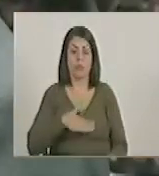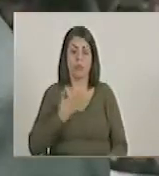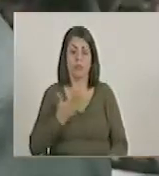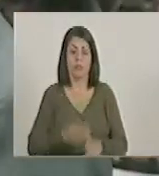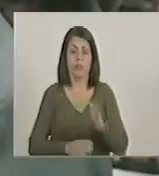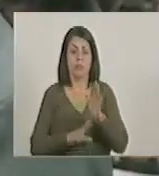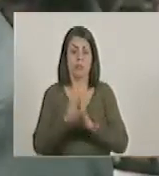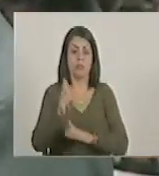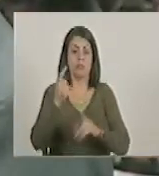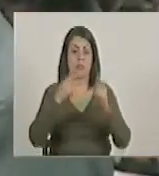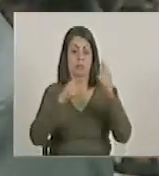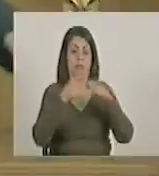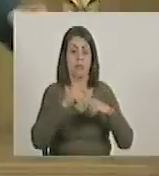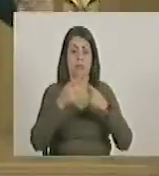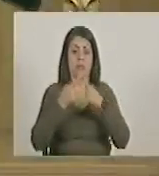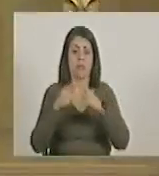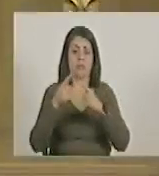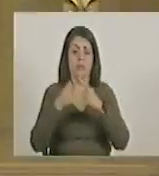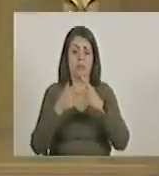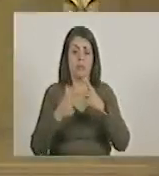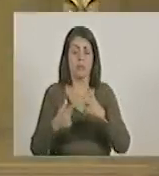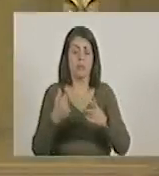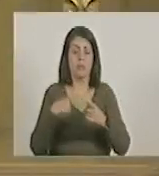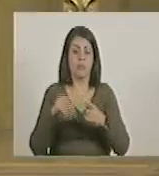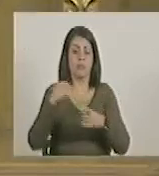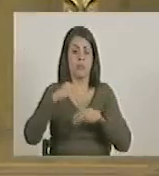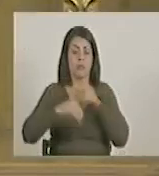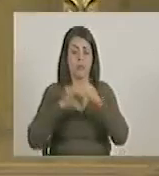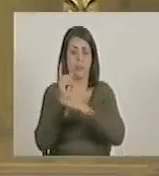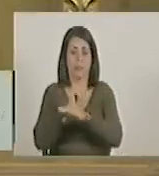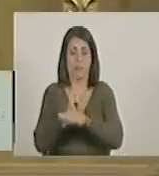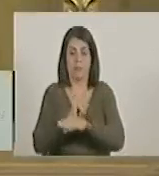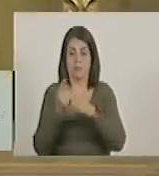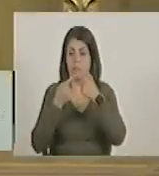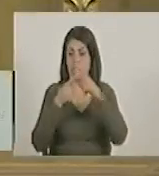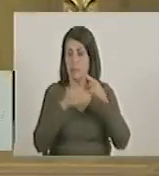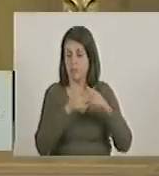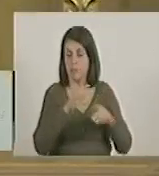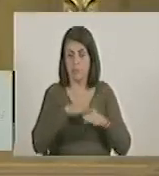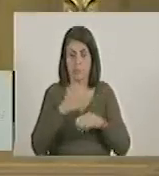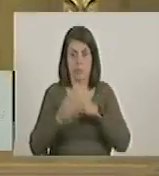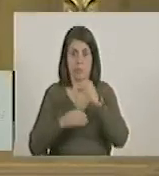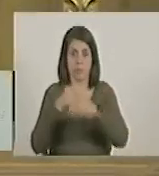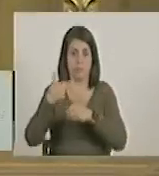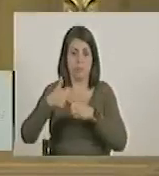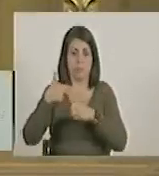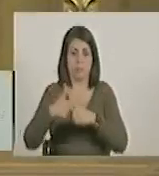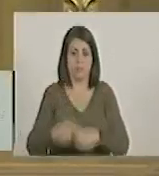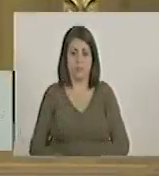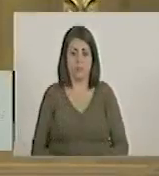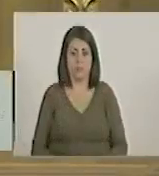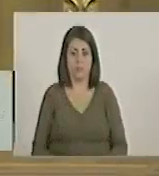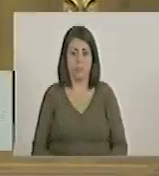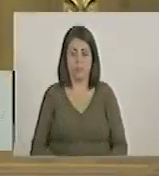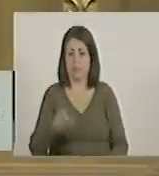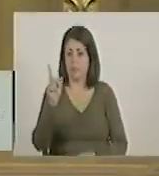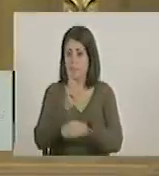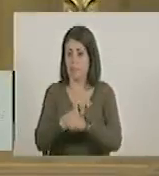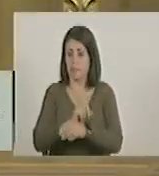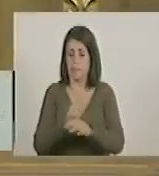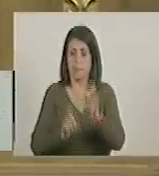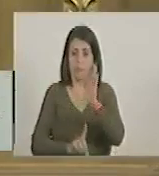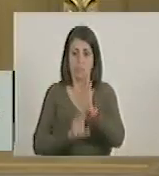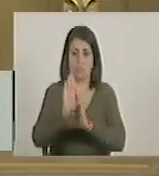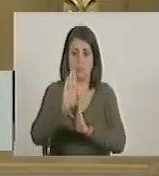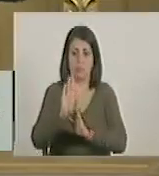incrementar las exportaciones no tradicionales a una mayor velocidad que las exportaciones petroleras, la velocidad de